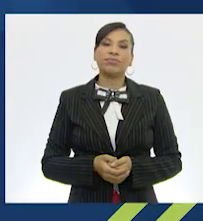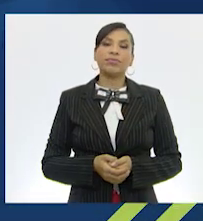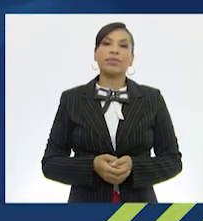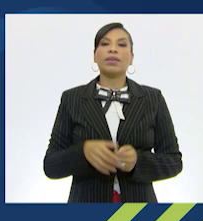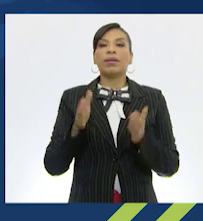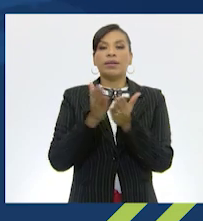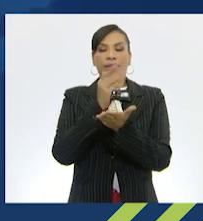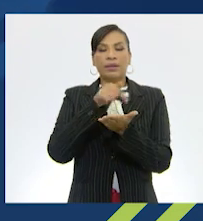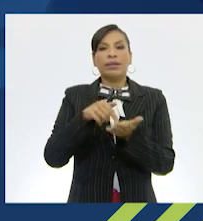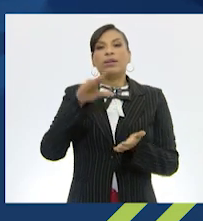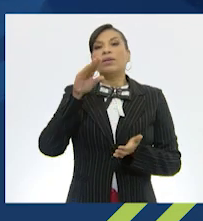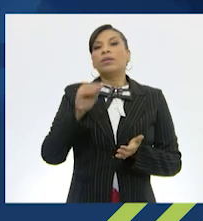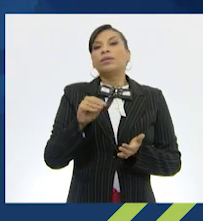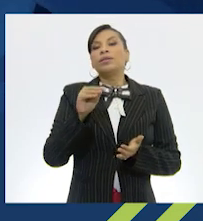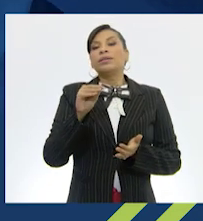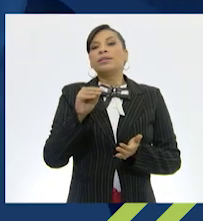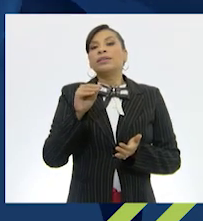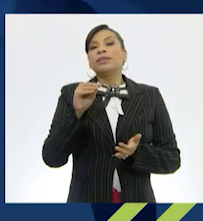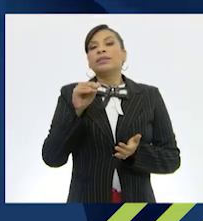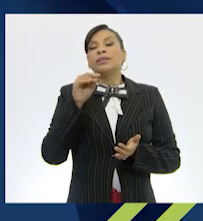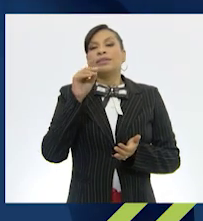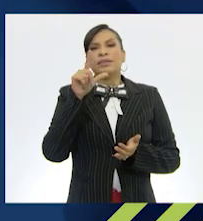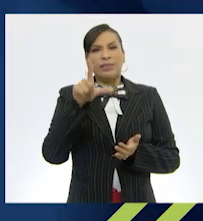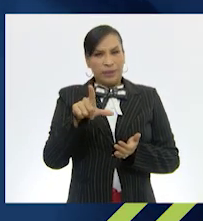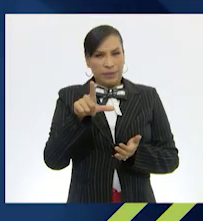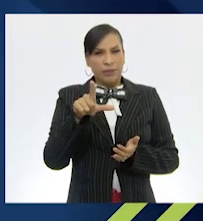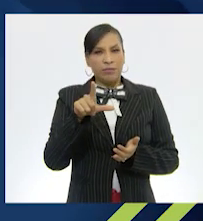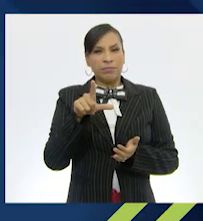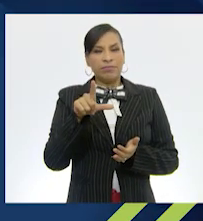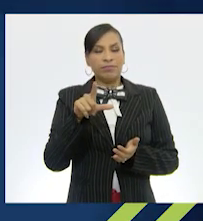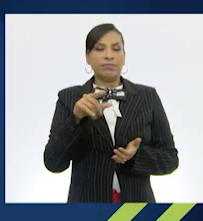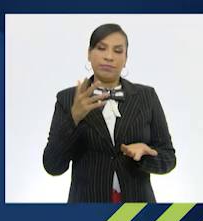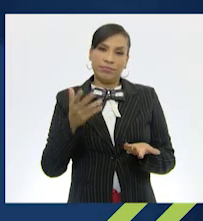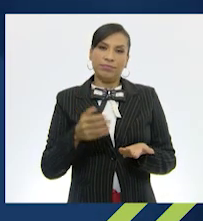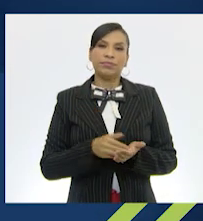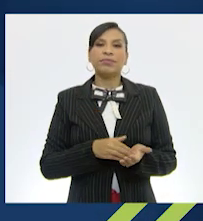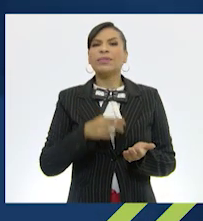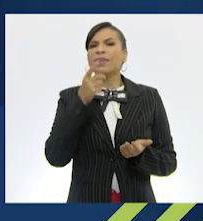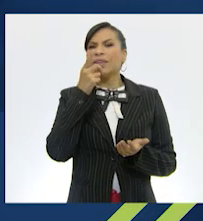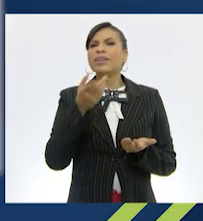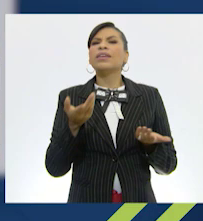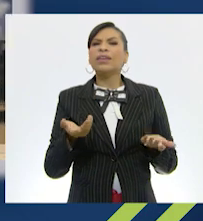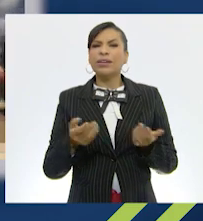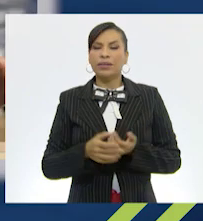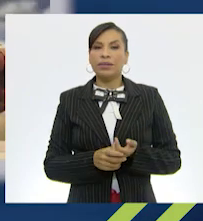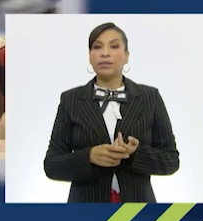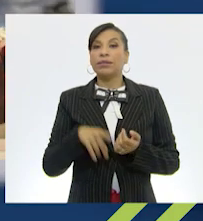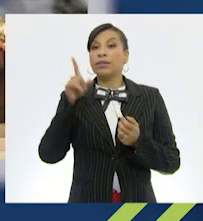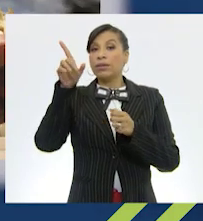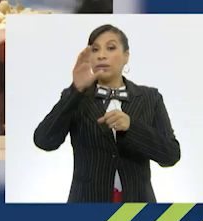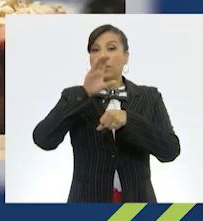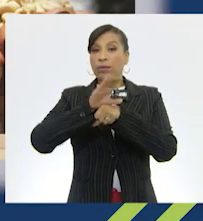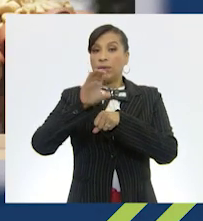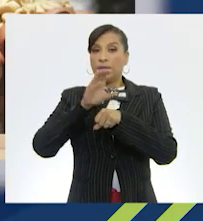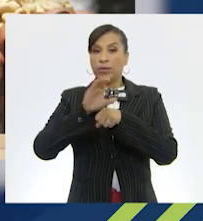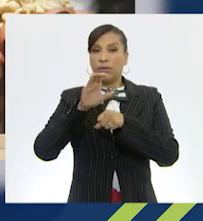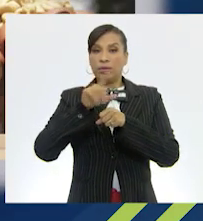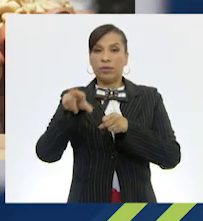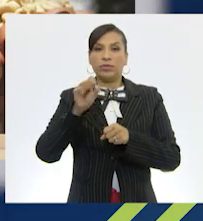En la página 97, ¿cierto? Sí. Muy bien. Dice, colombiano en